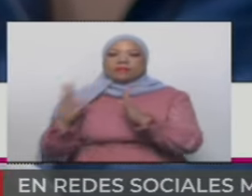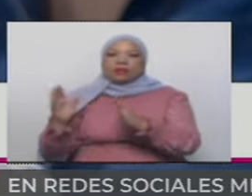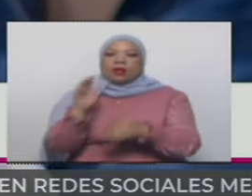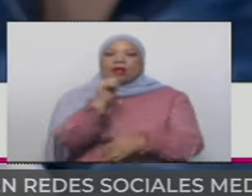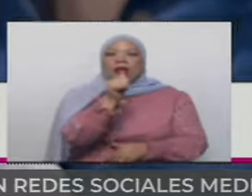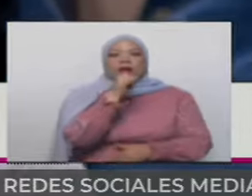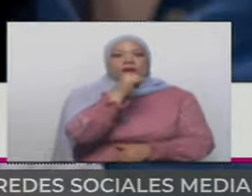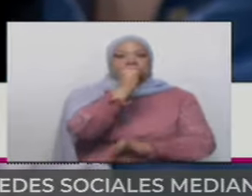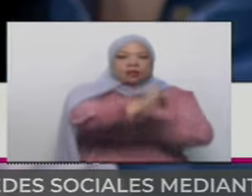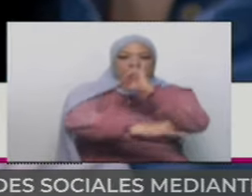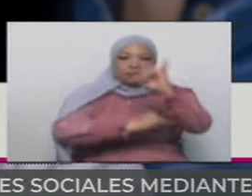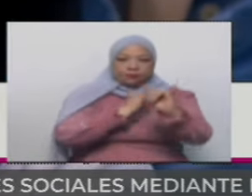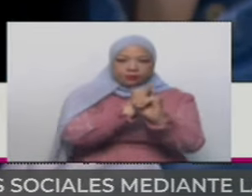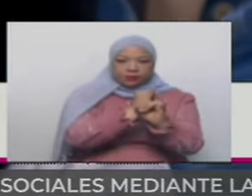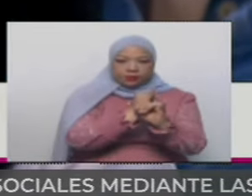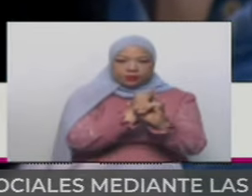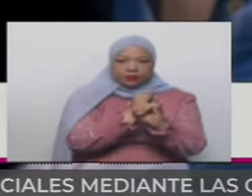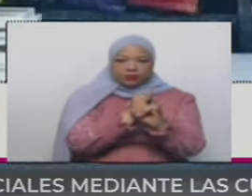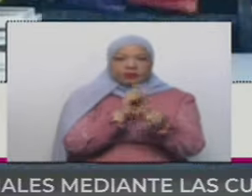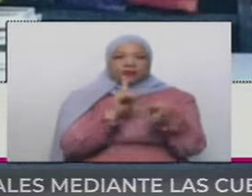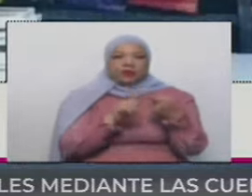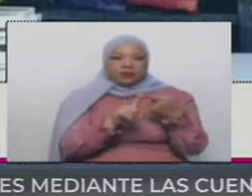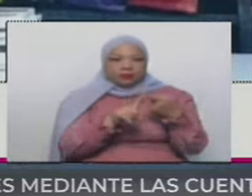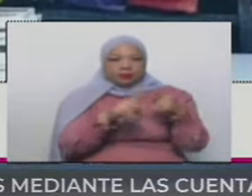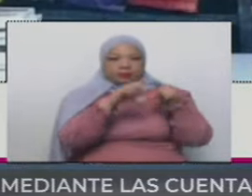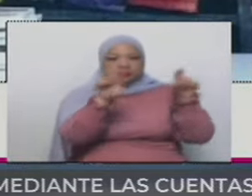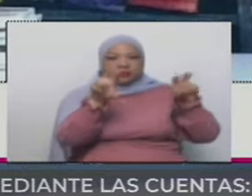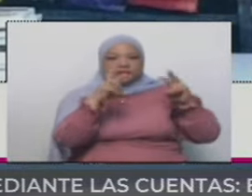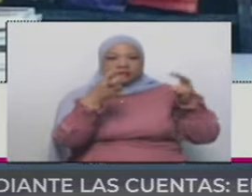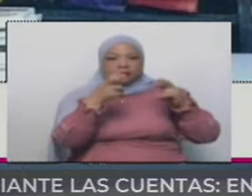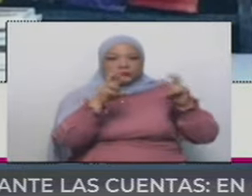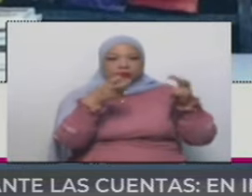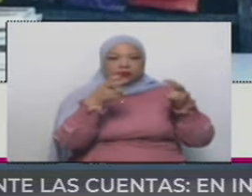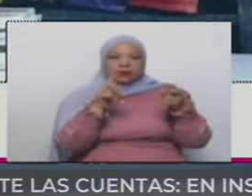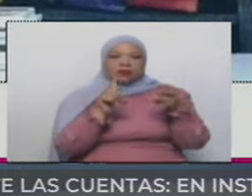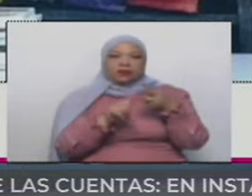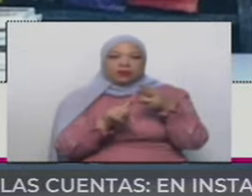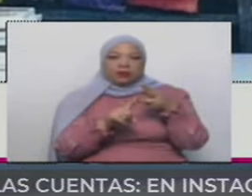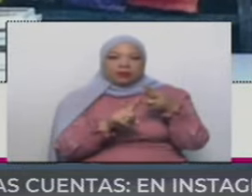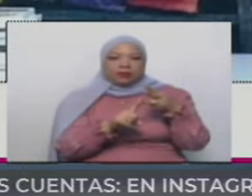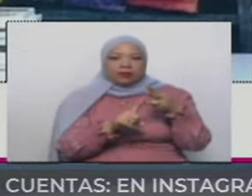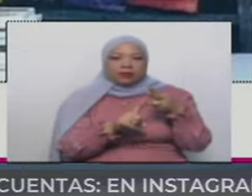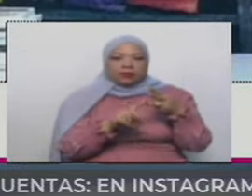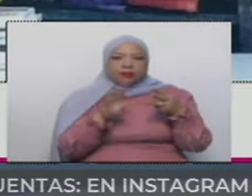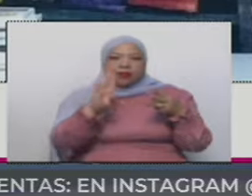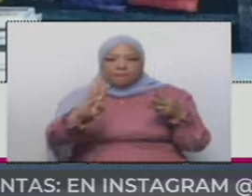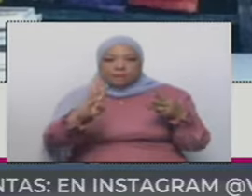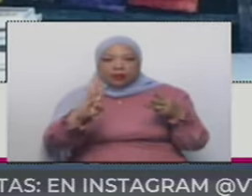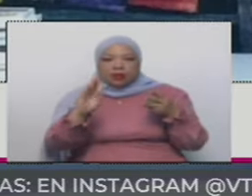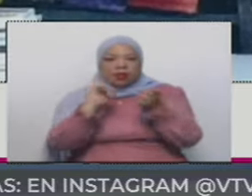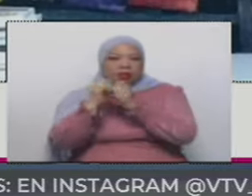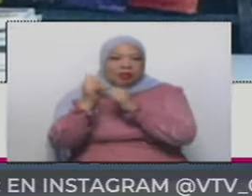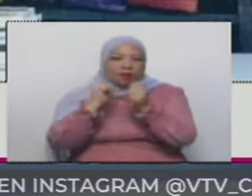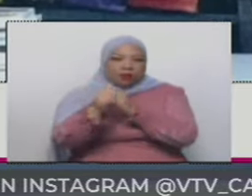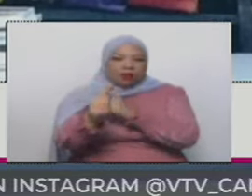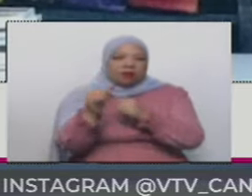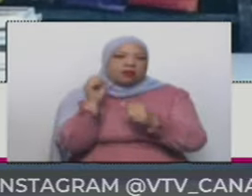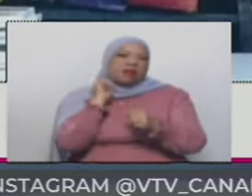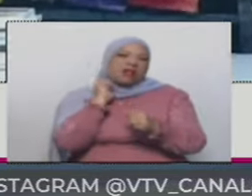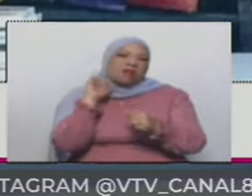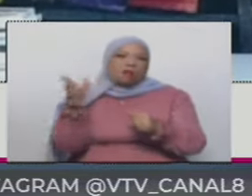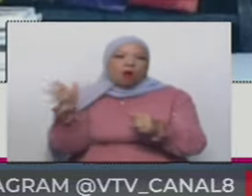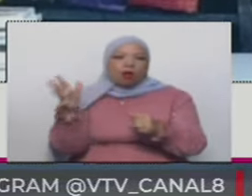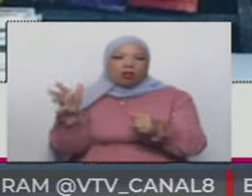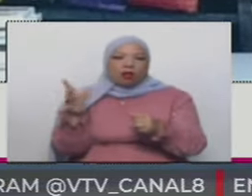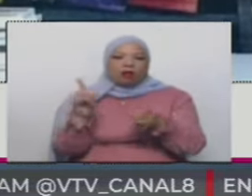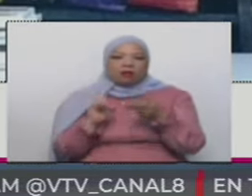Información Internacional y Editoriales y las comiquitas. El B era Deporte y Farándula